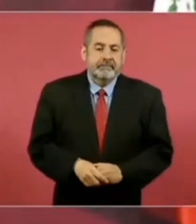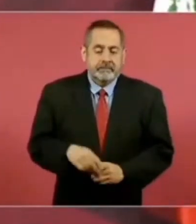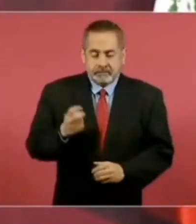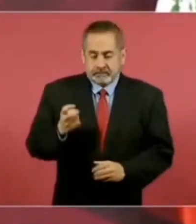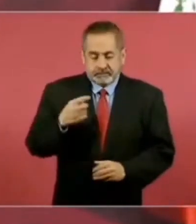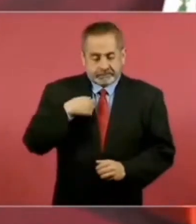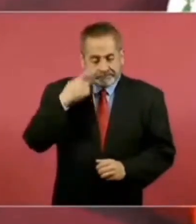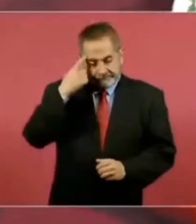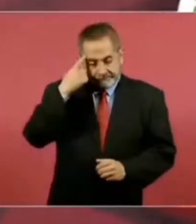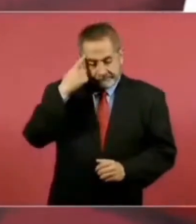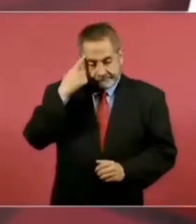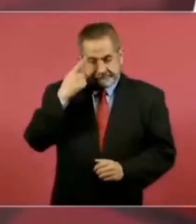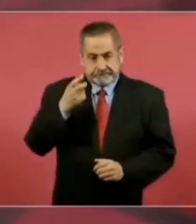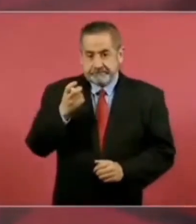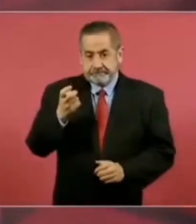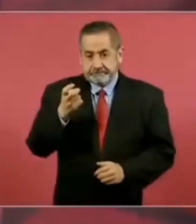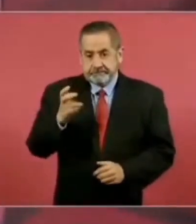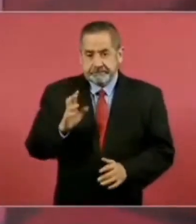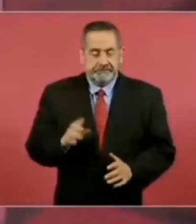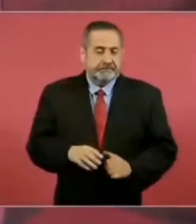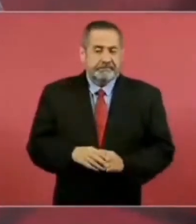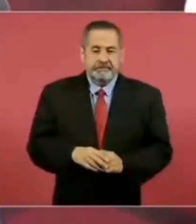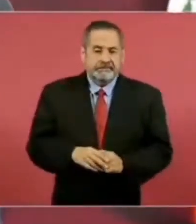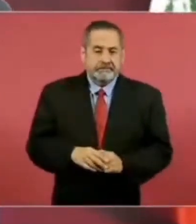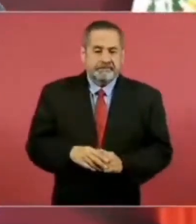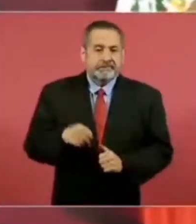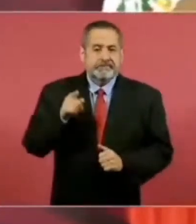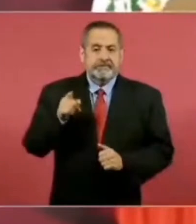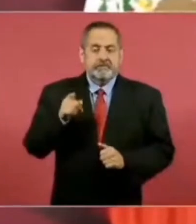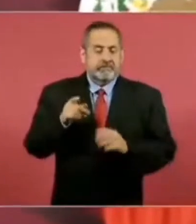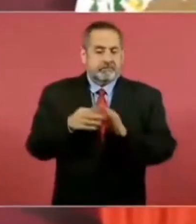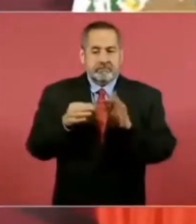Entonces, eso, enfrentar